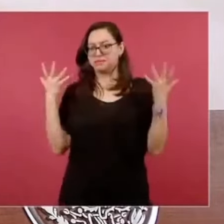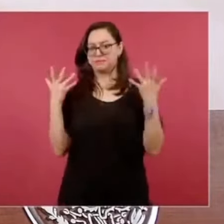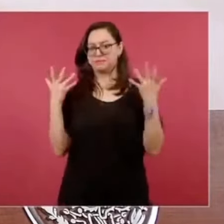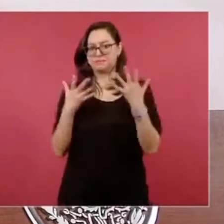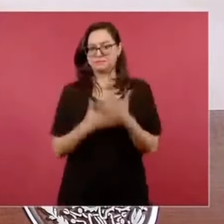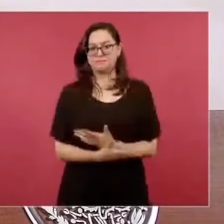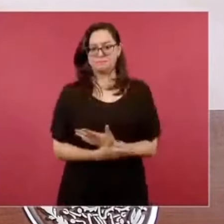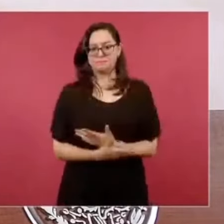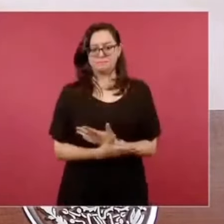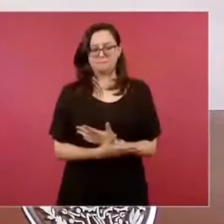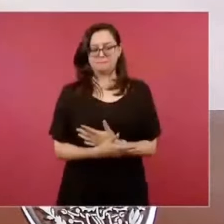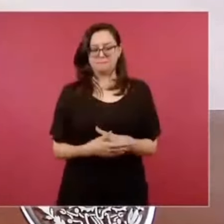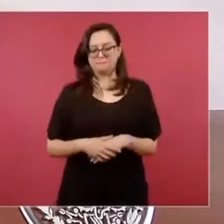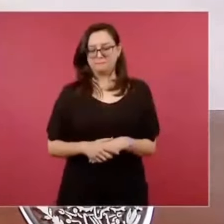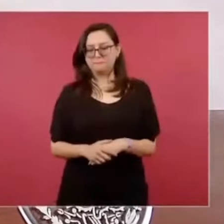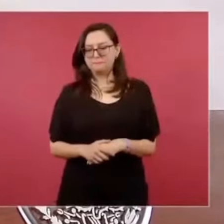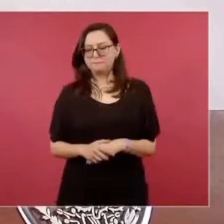y en todos los informes